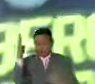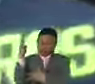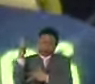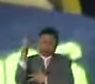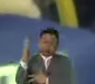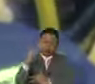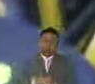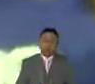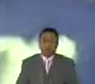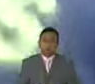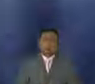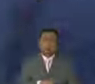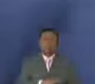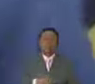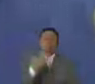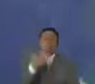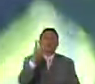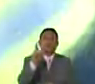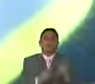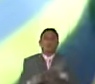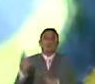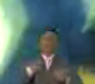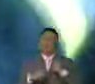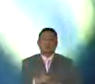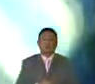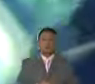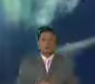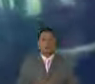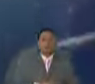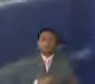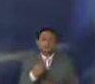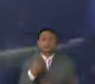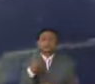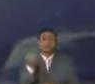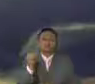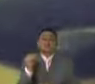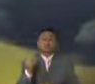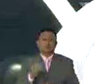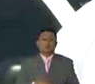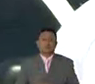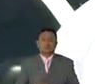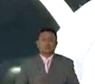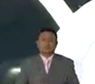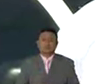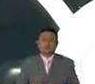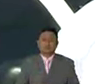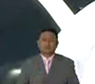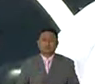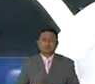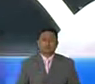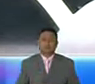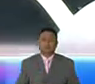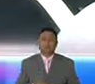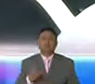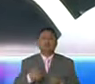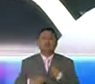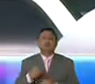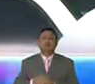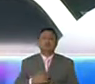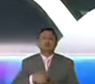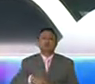hecho dejó cinco personas heridas, entre ellos dos menores de edad. Los heridos en su mayoría